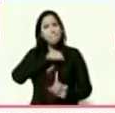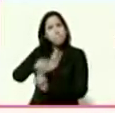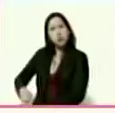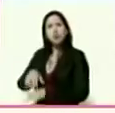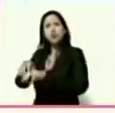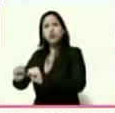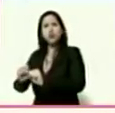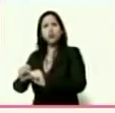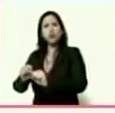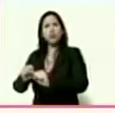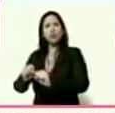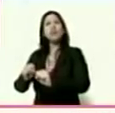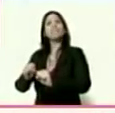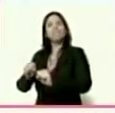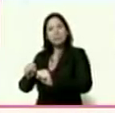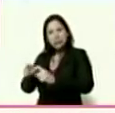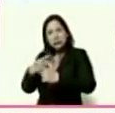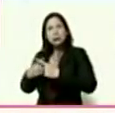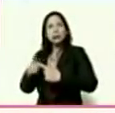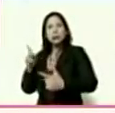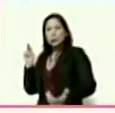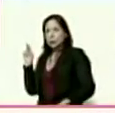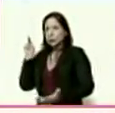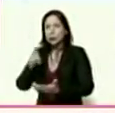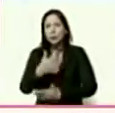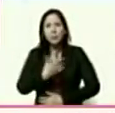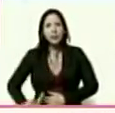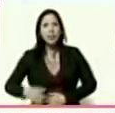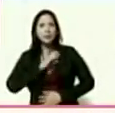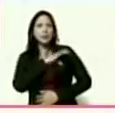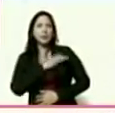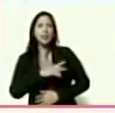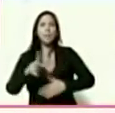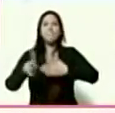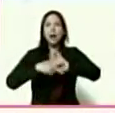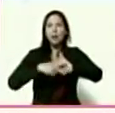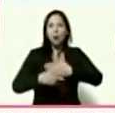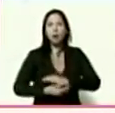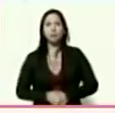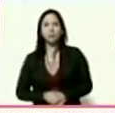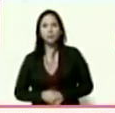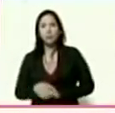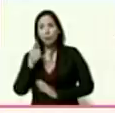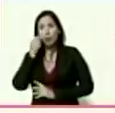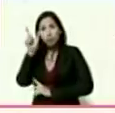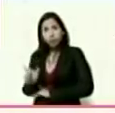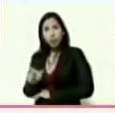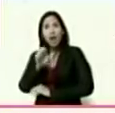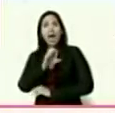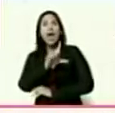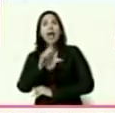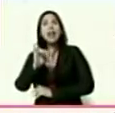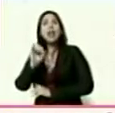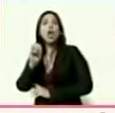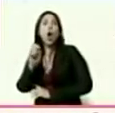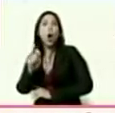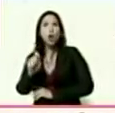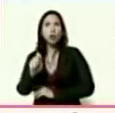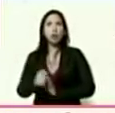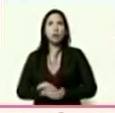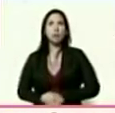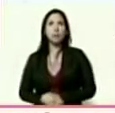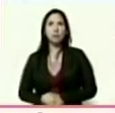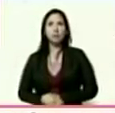imperialismo, se vinieron el presidente de Chile, el presidente de Paraguay, el señor Elio Abraham, el